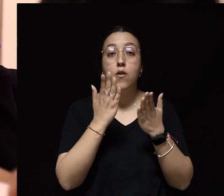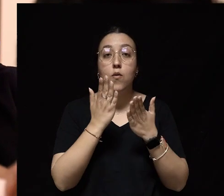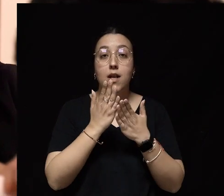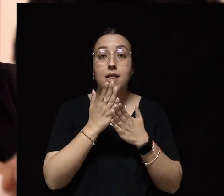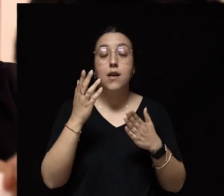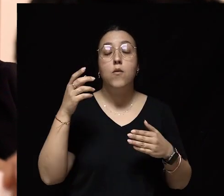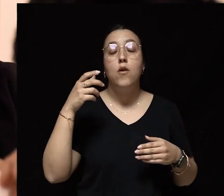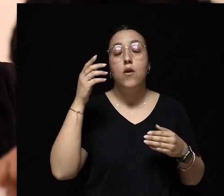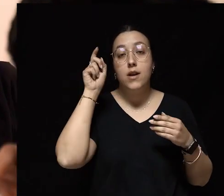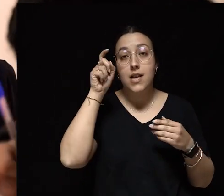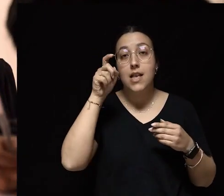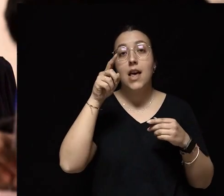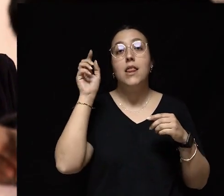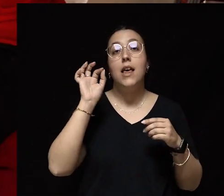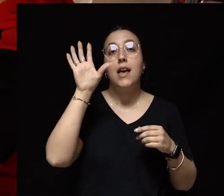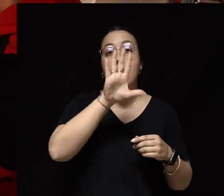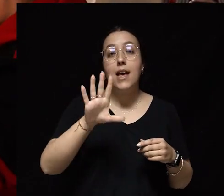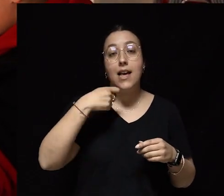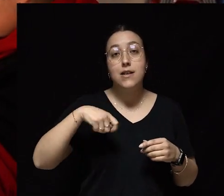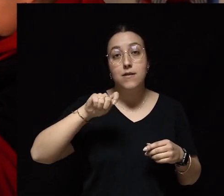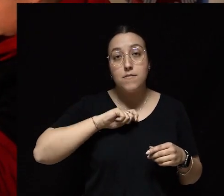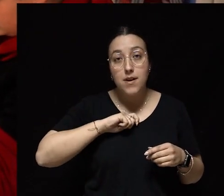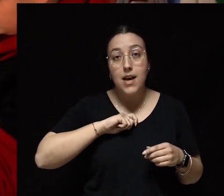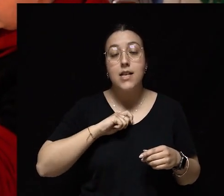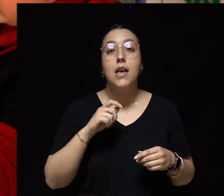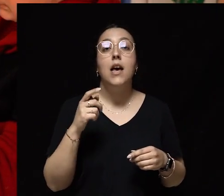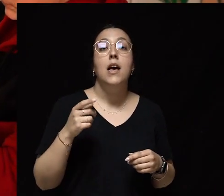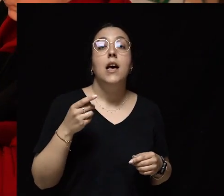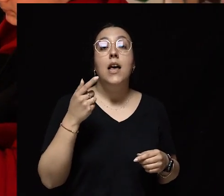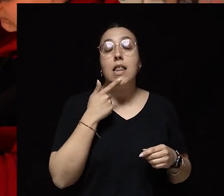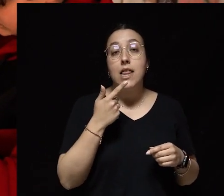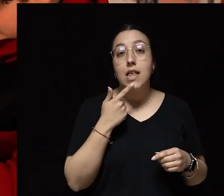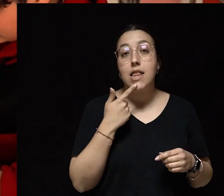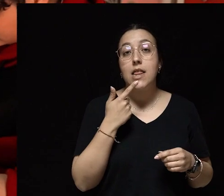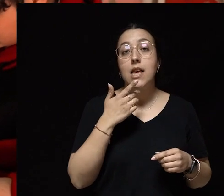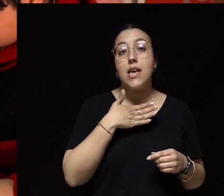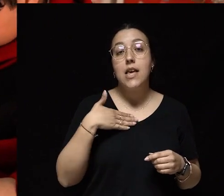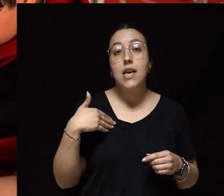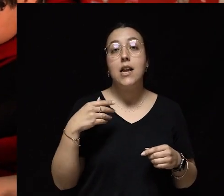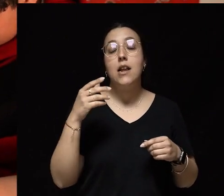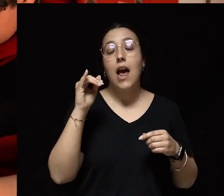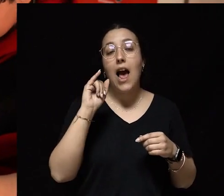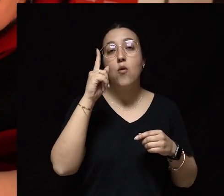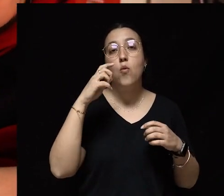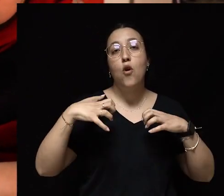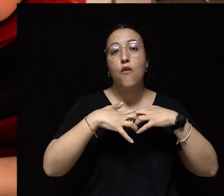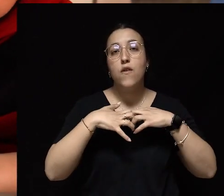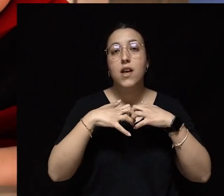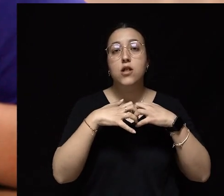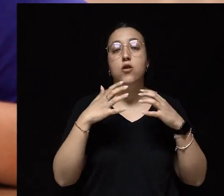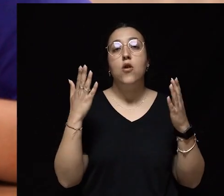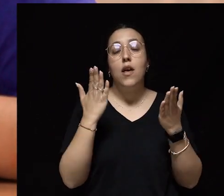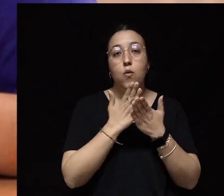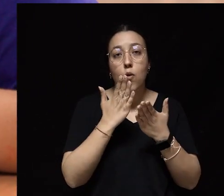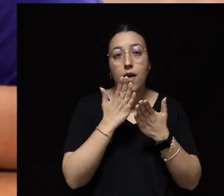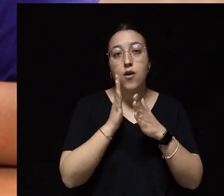país, puesto en solfa por el informe PISA, se trata a vuela pluma el conflictivo entorno de la educación